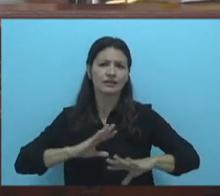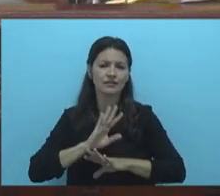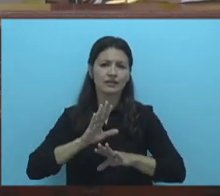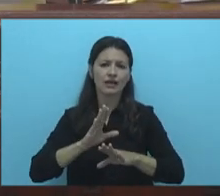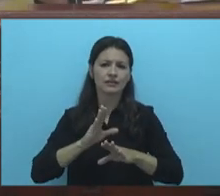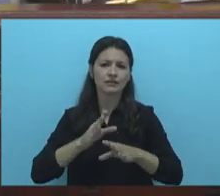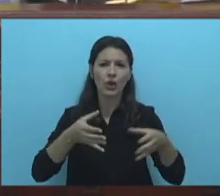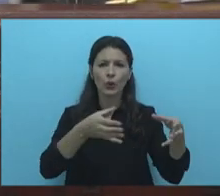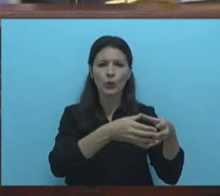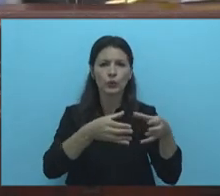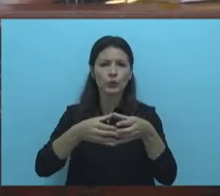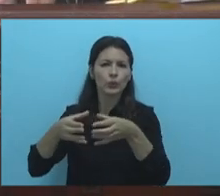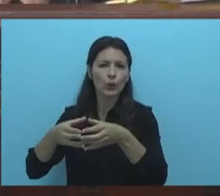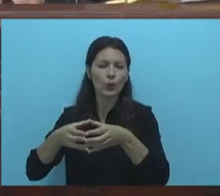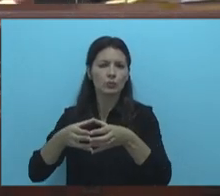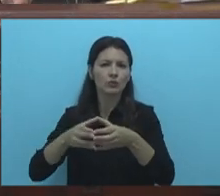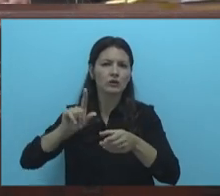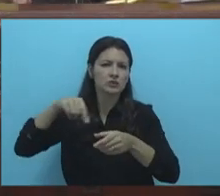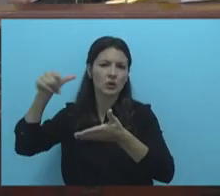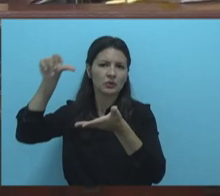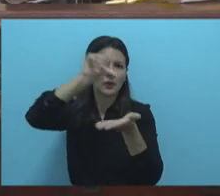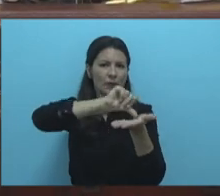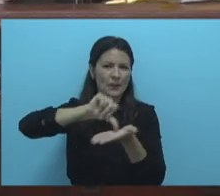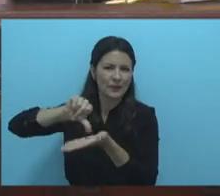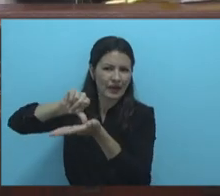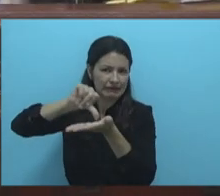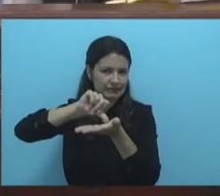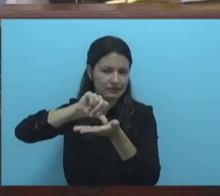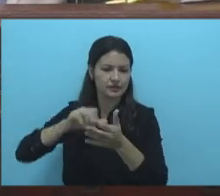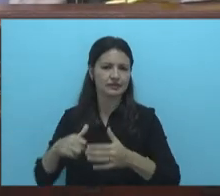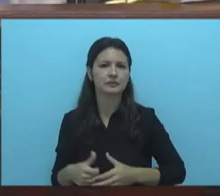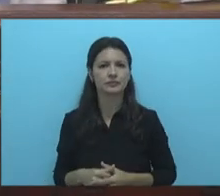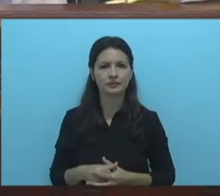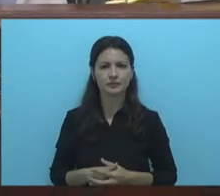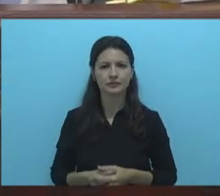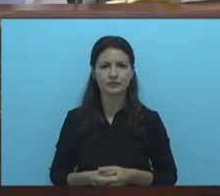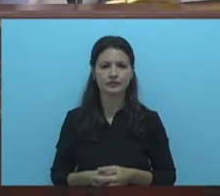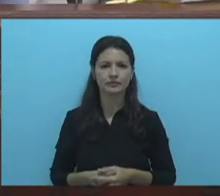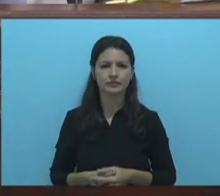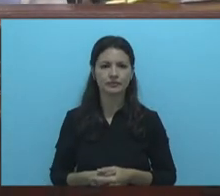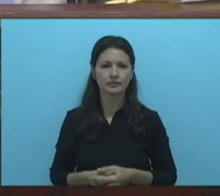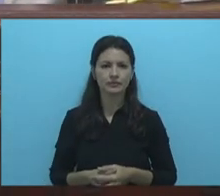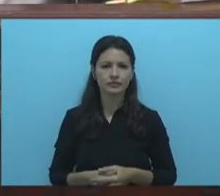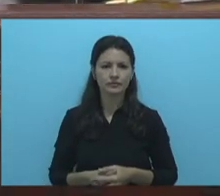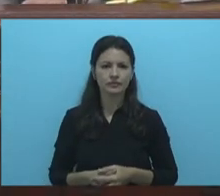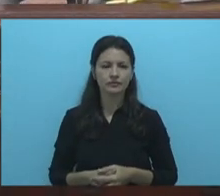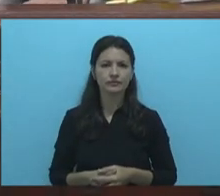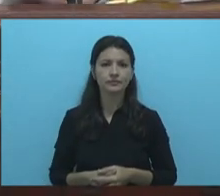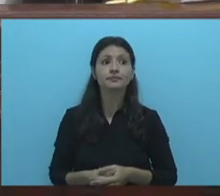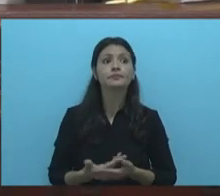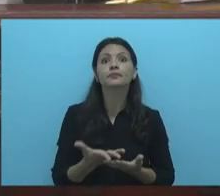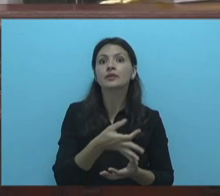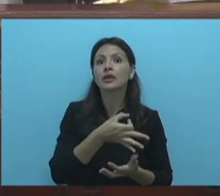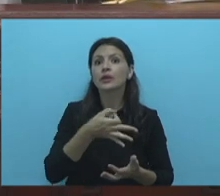de colectividades extranjeras. Bien, de la misma manera que el proyecto que tratamos anteriormente,